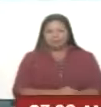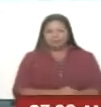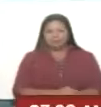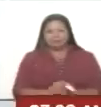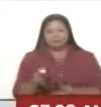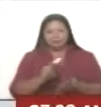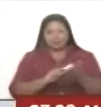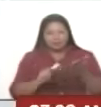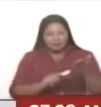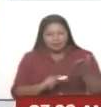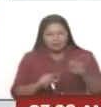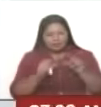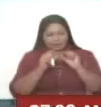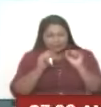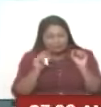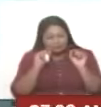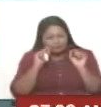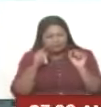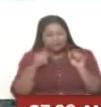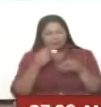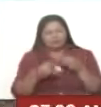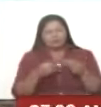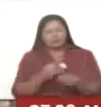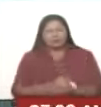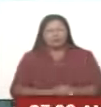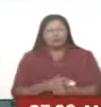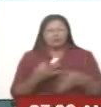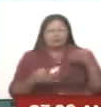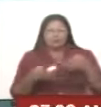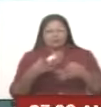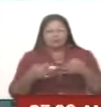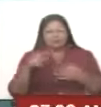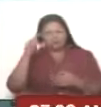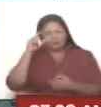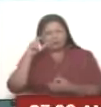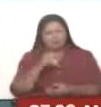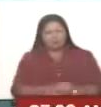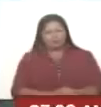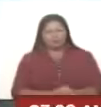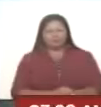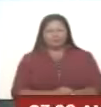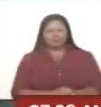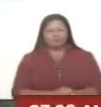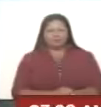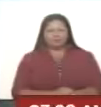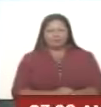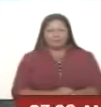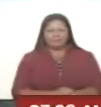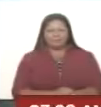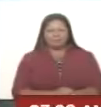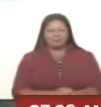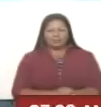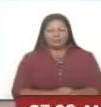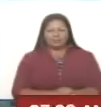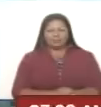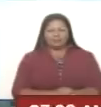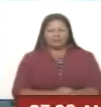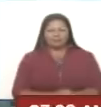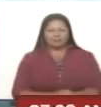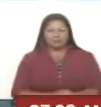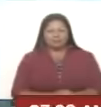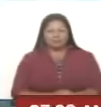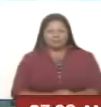Lea las letras pequeñas del contrato. Ese contrato, ¿sabe quién lo elaboró? El abogado Pedro Yajure. El abogado de la República Bolivariana